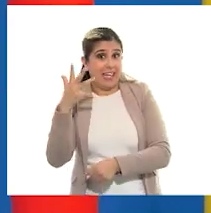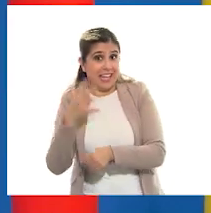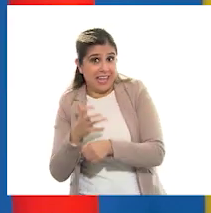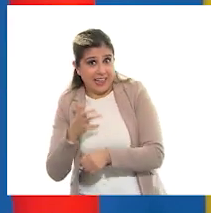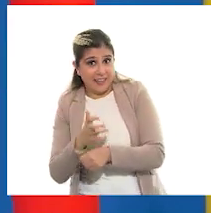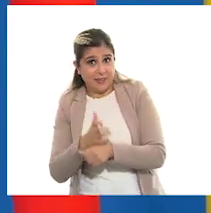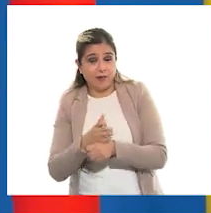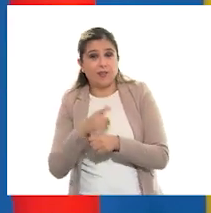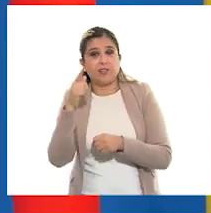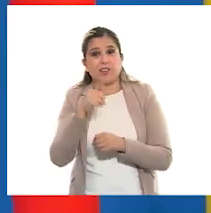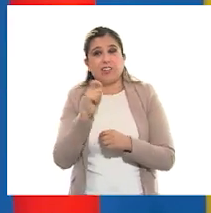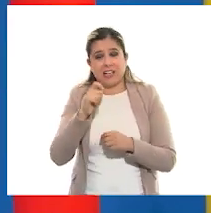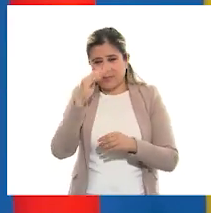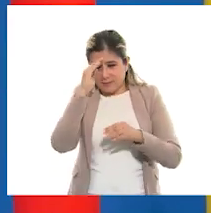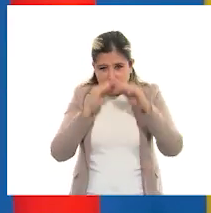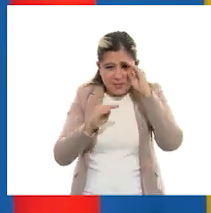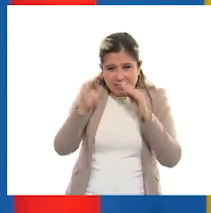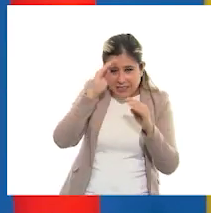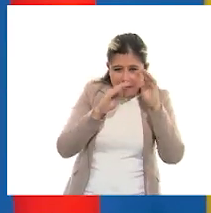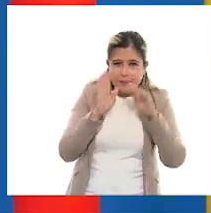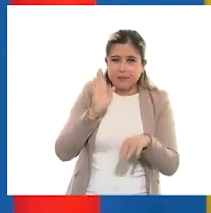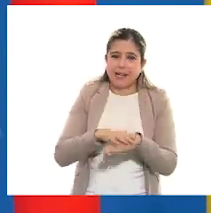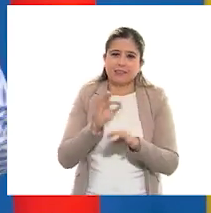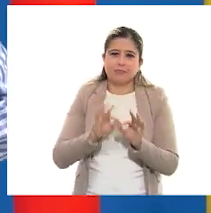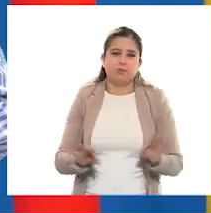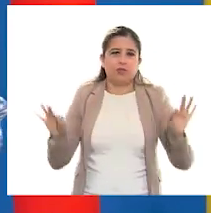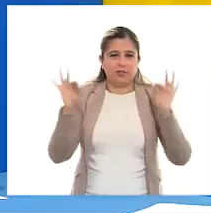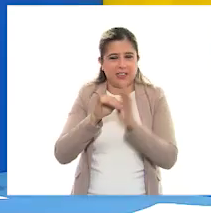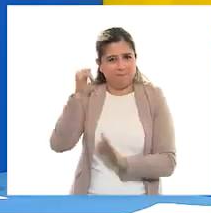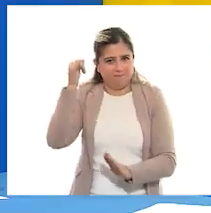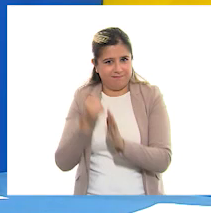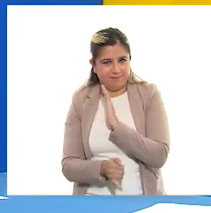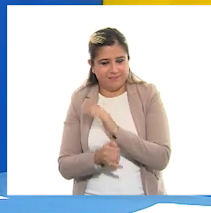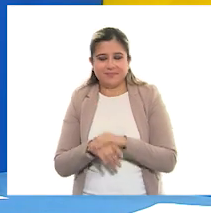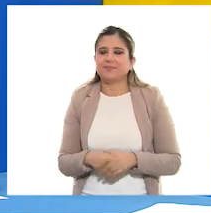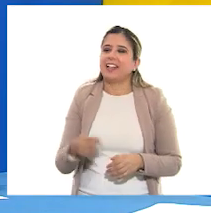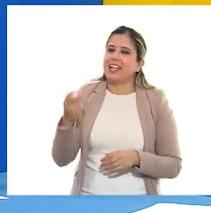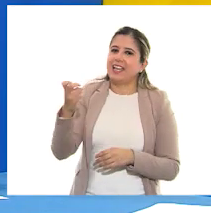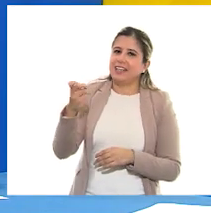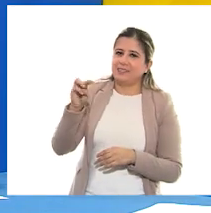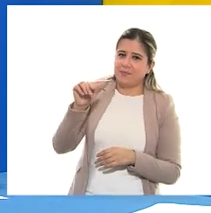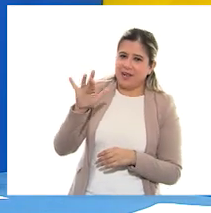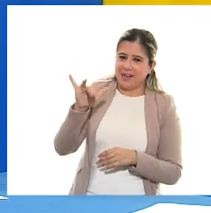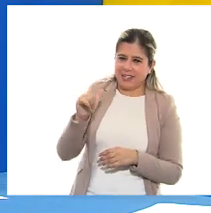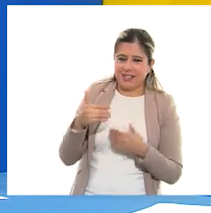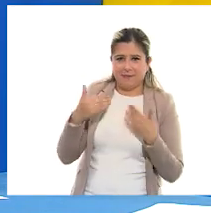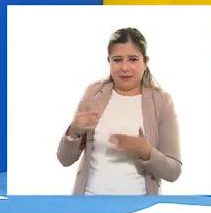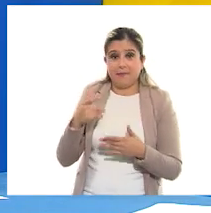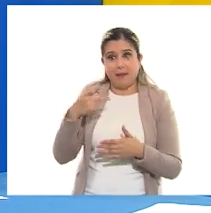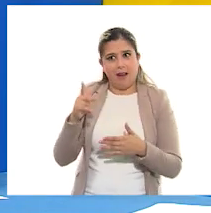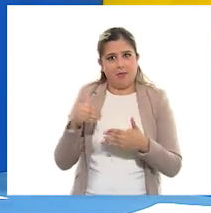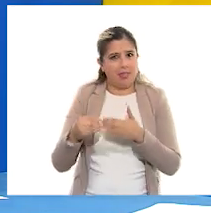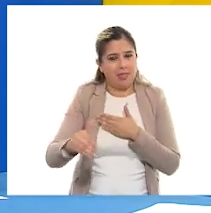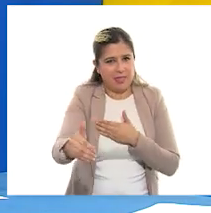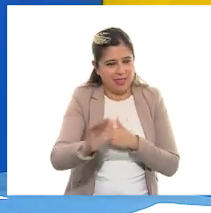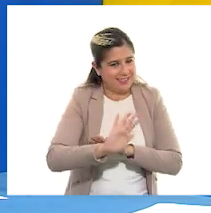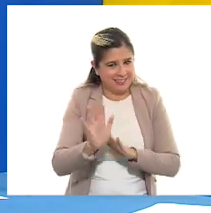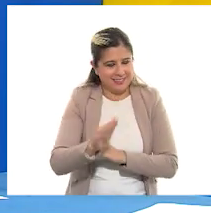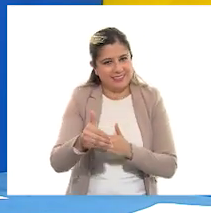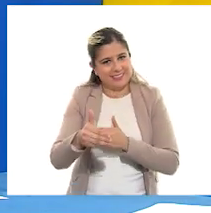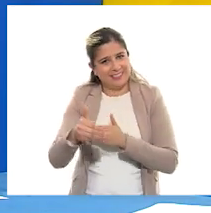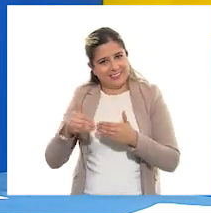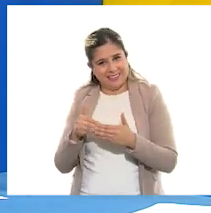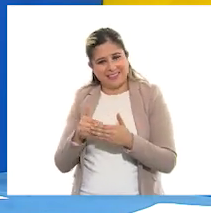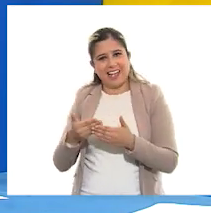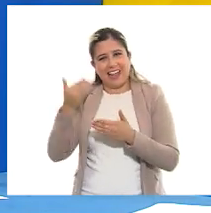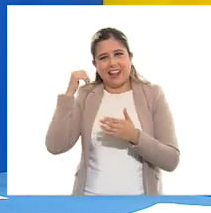donde formular argumentos es fundamental. Así es, María. Pero nos estamos adelantando. Vayamos con nuestra